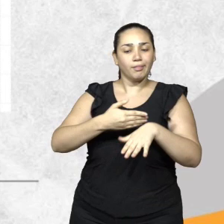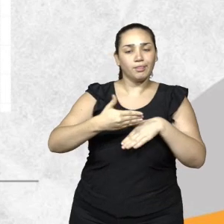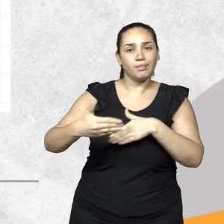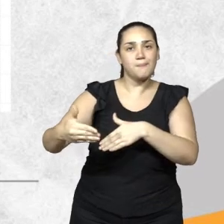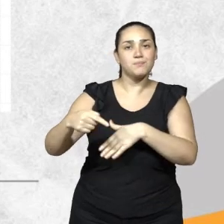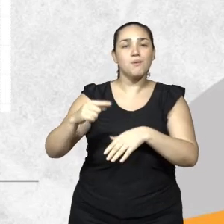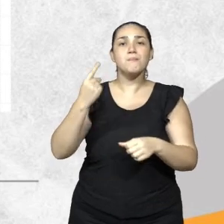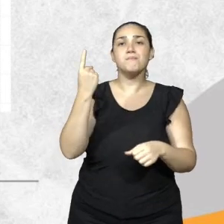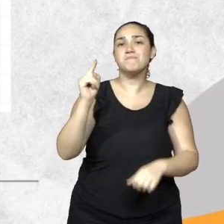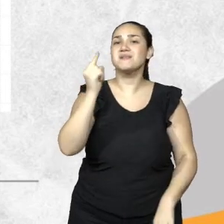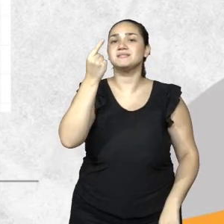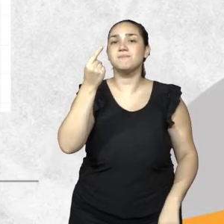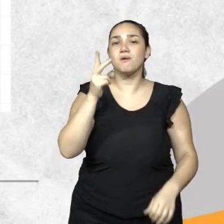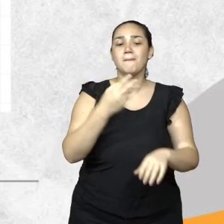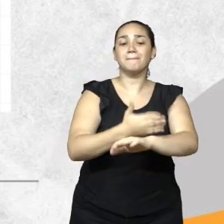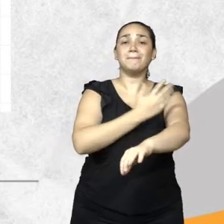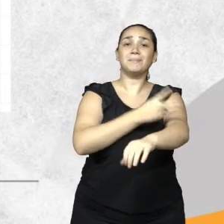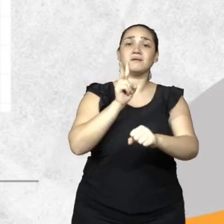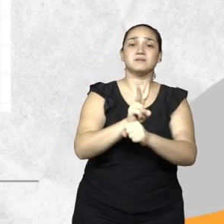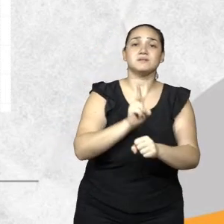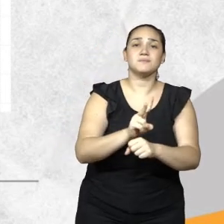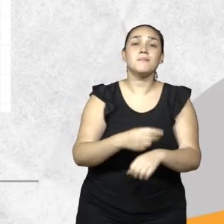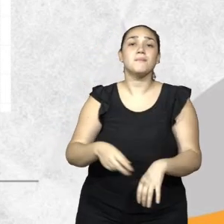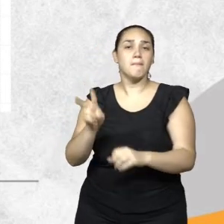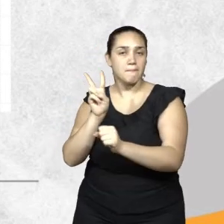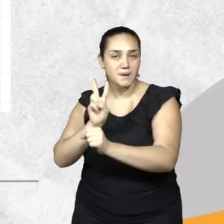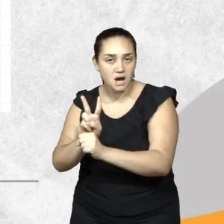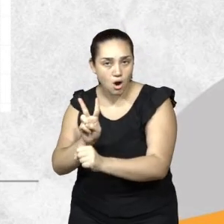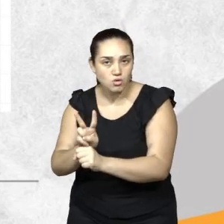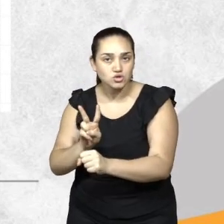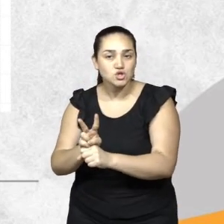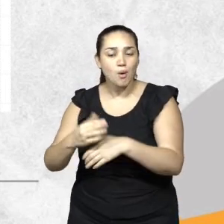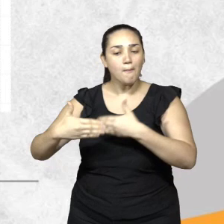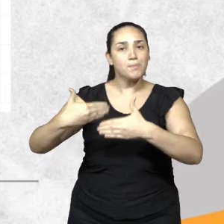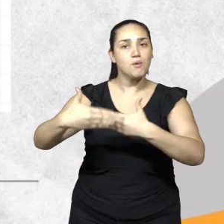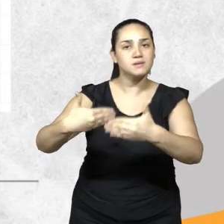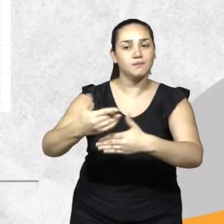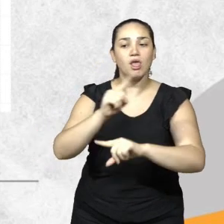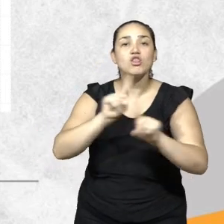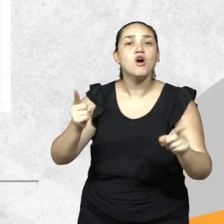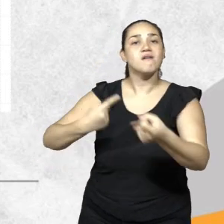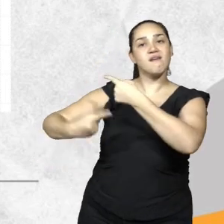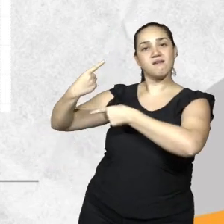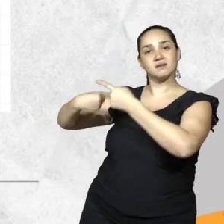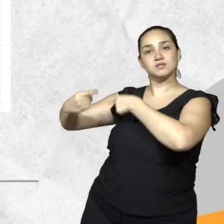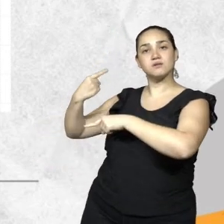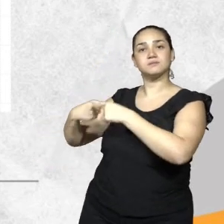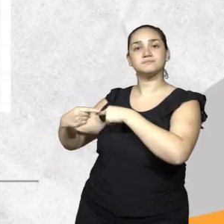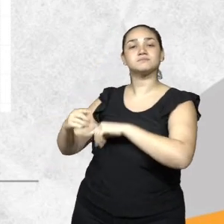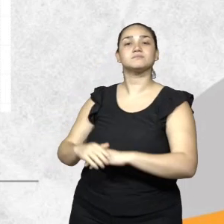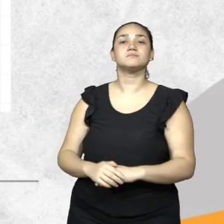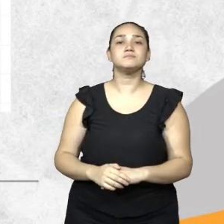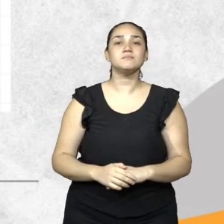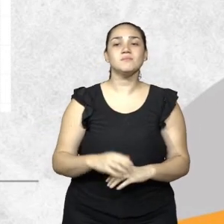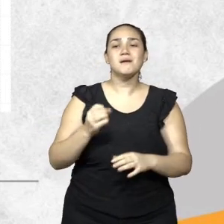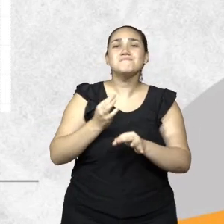por los principios de prevención, precaución, progresividad, no regresión, pro natura, y